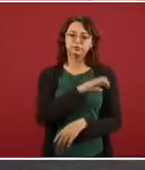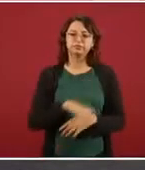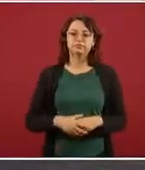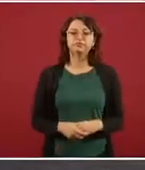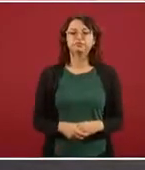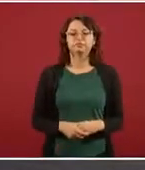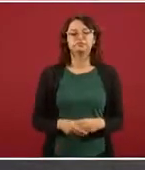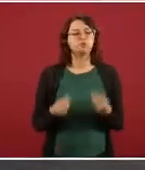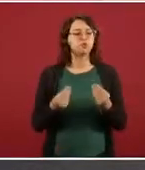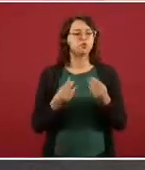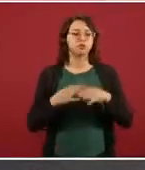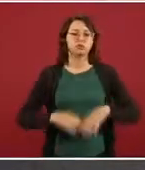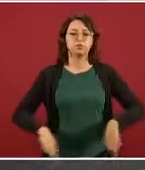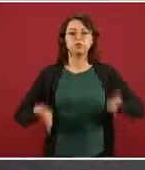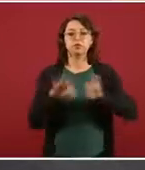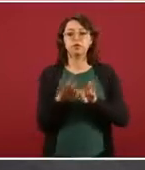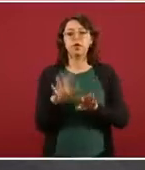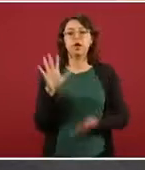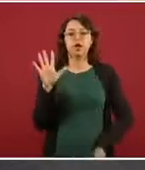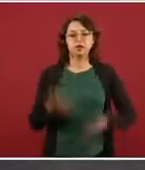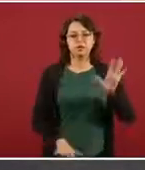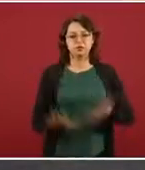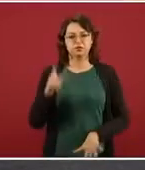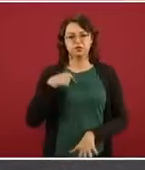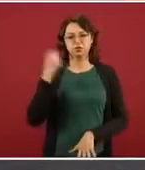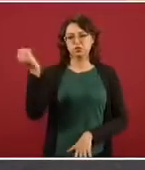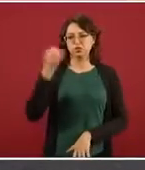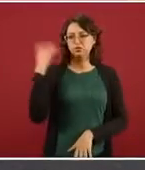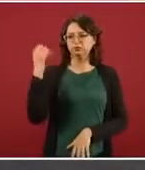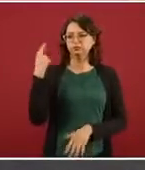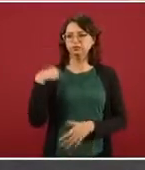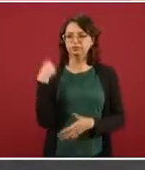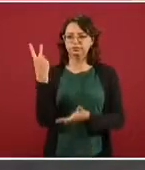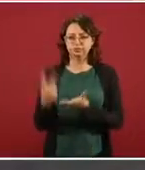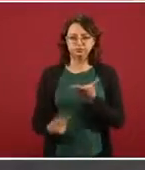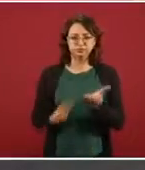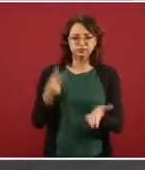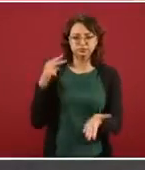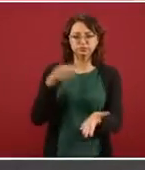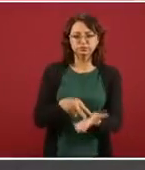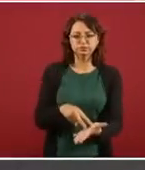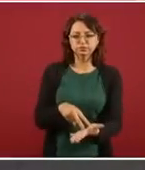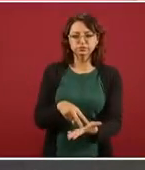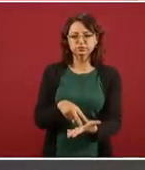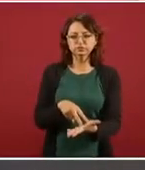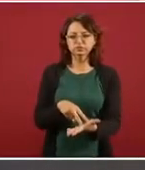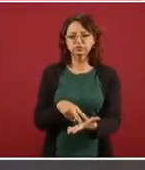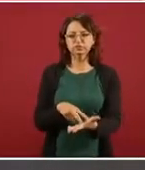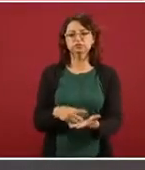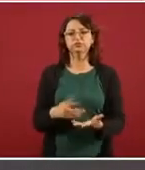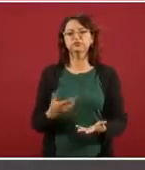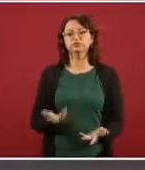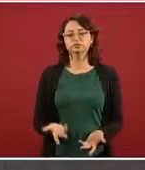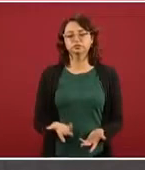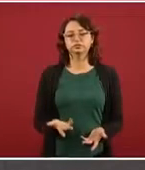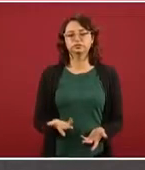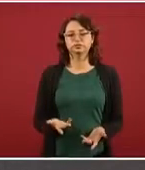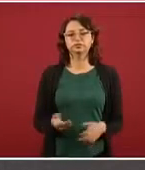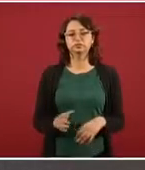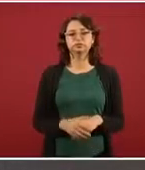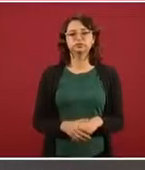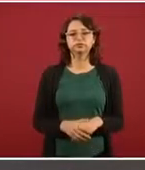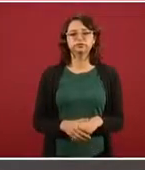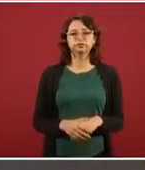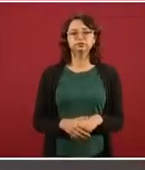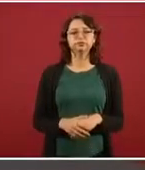que es importantísimo. A veces voy a los actos y por el